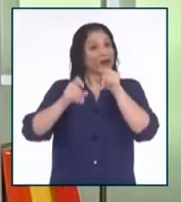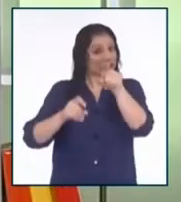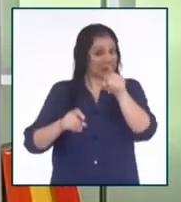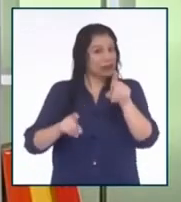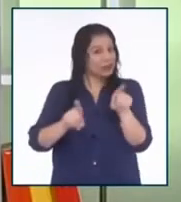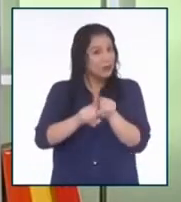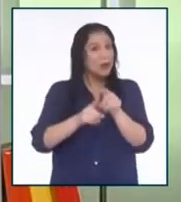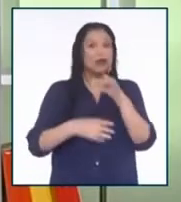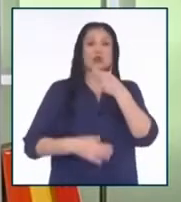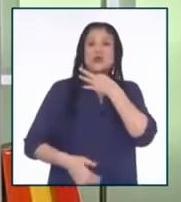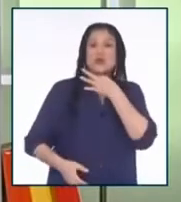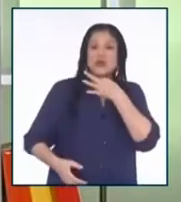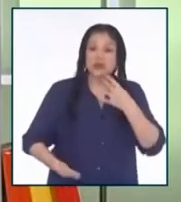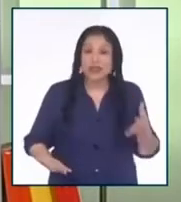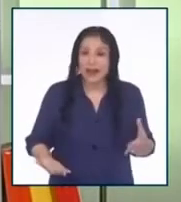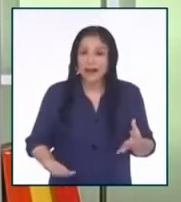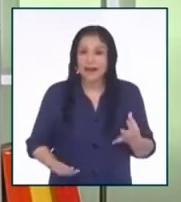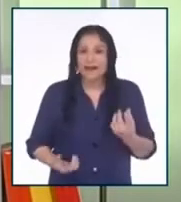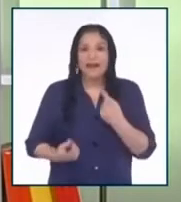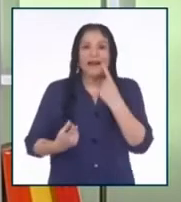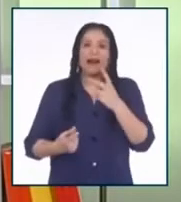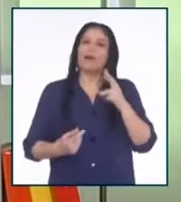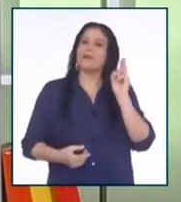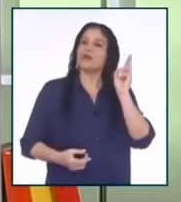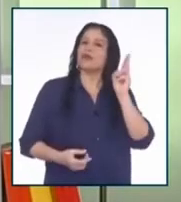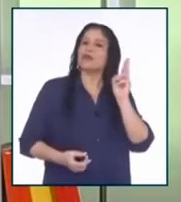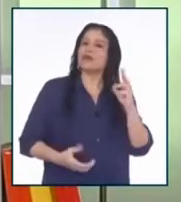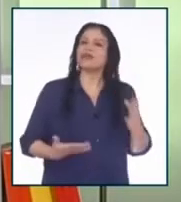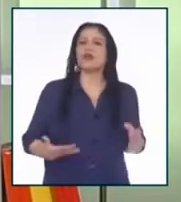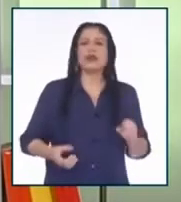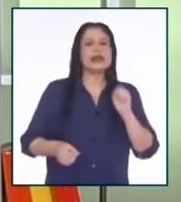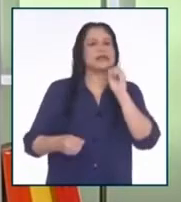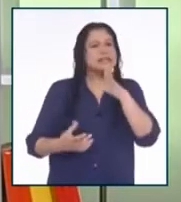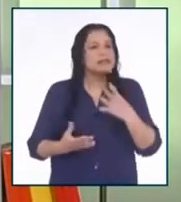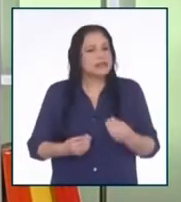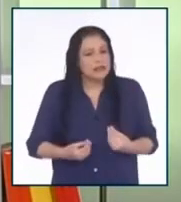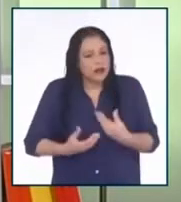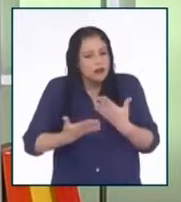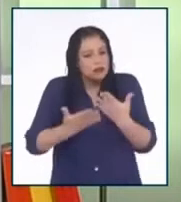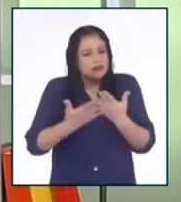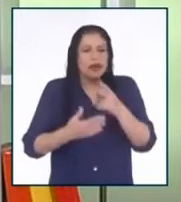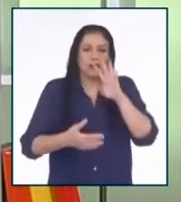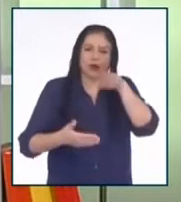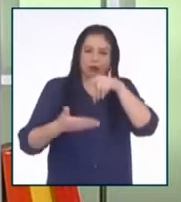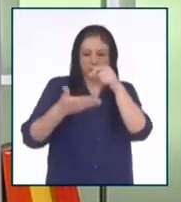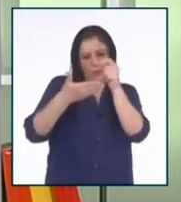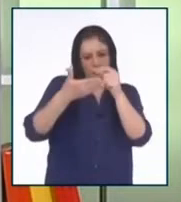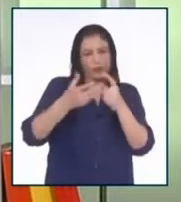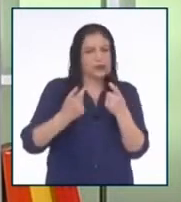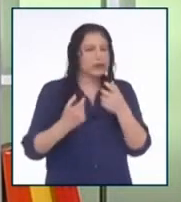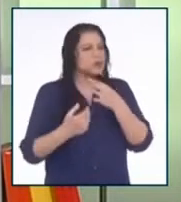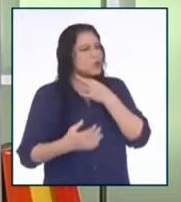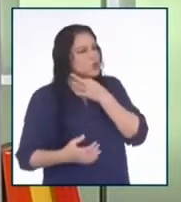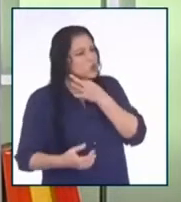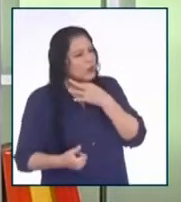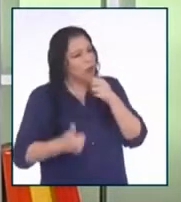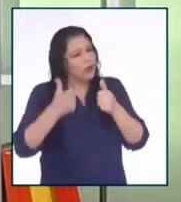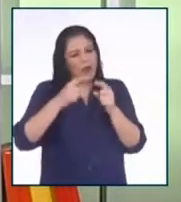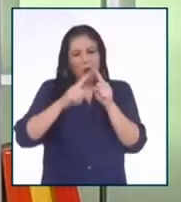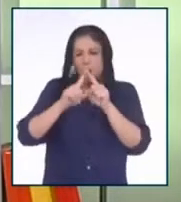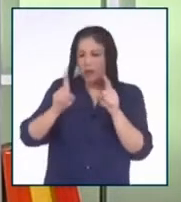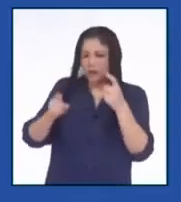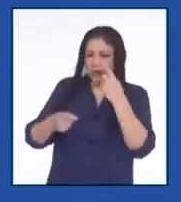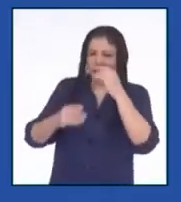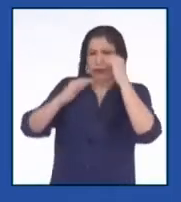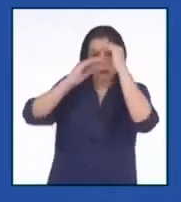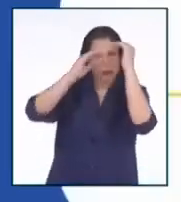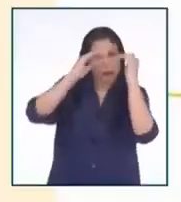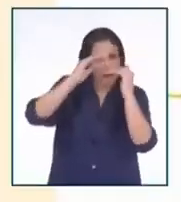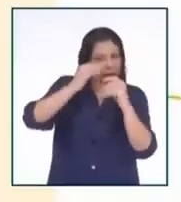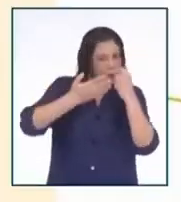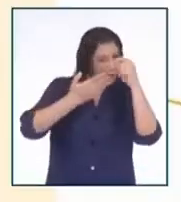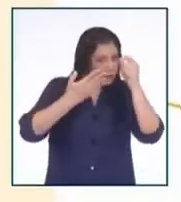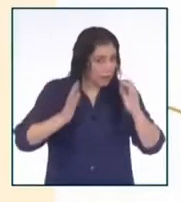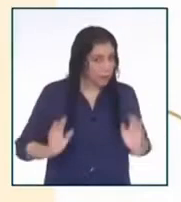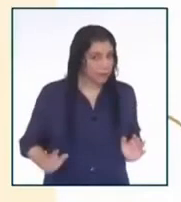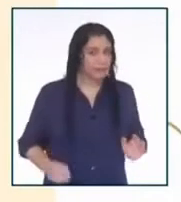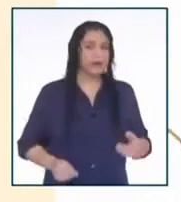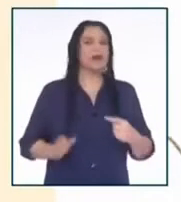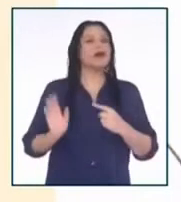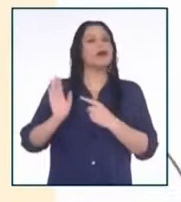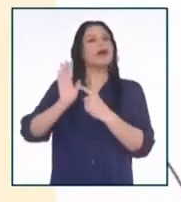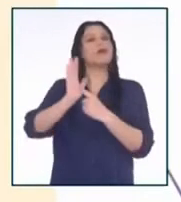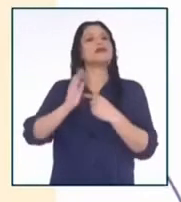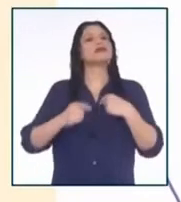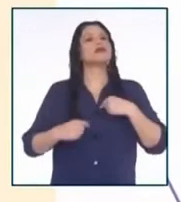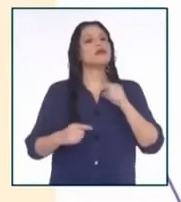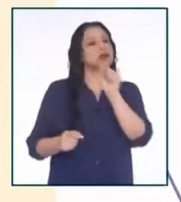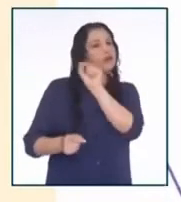esa curiosidad? Cada vez que su profesora o profesor les facilita una rúbrica, ¿tienen curiosidad por saber las diferencias entre criterios? Les muestro lo